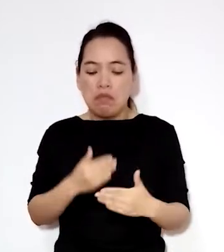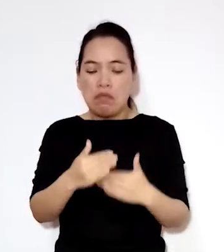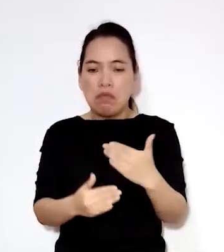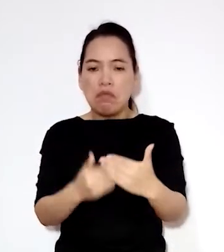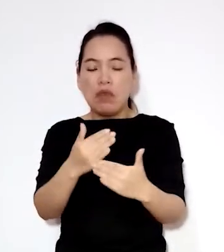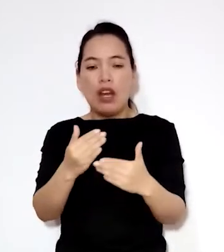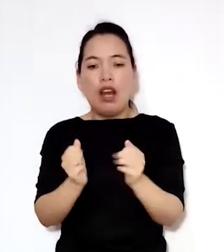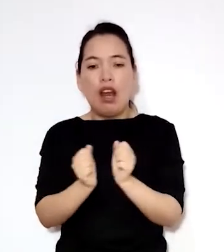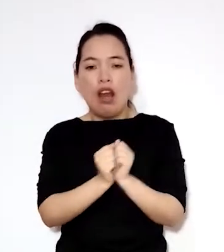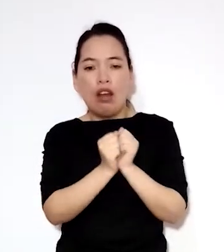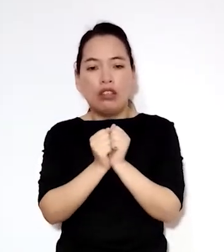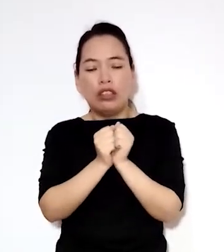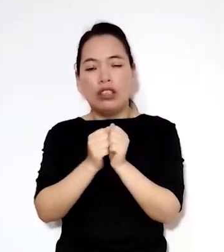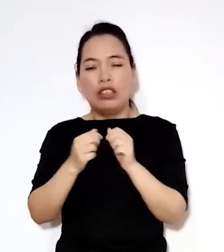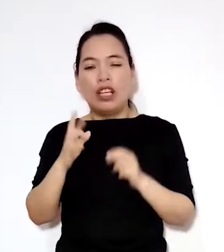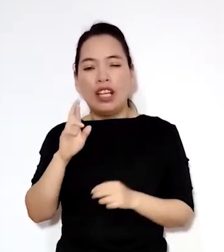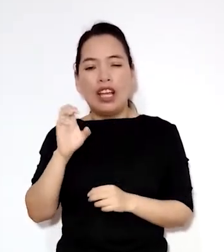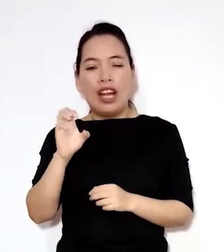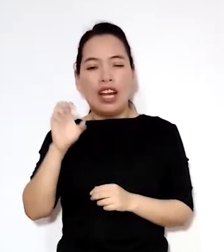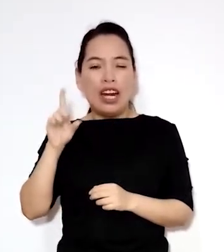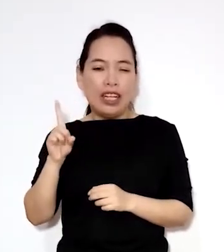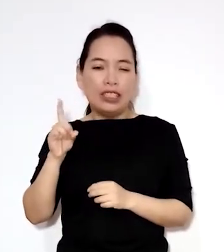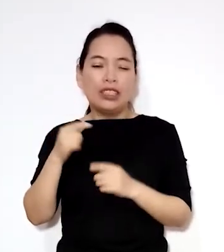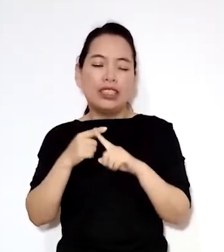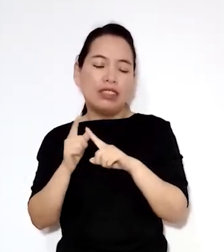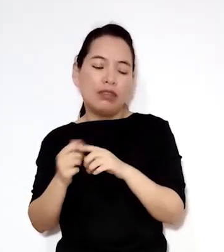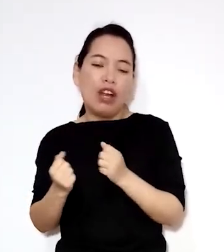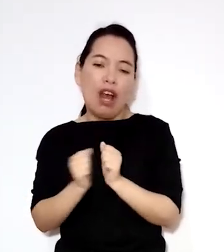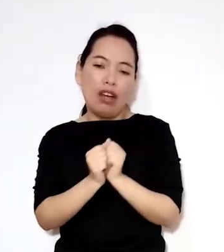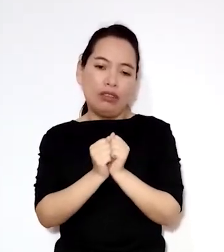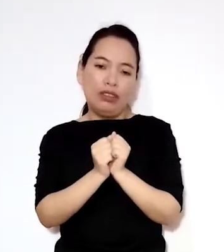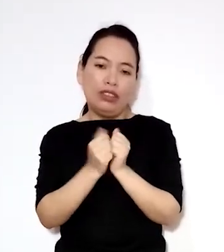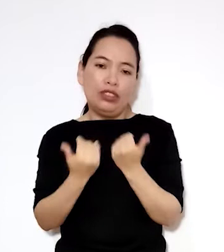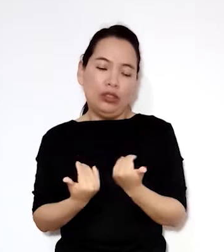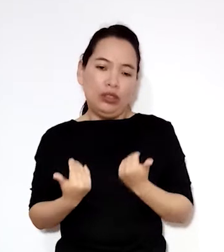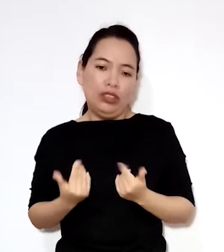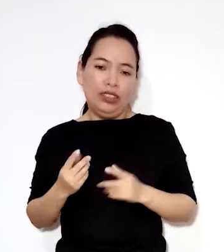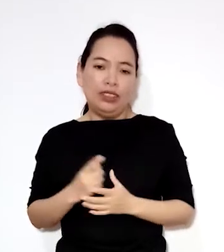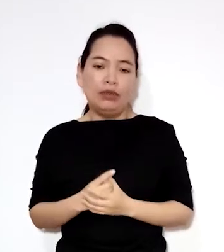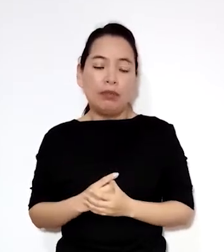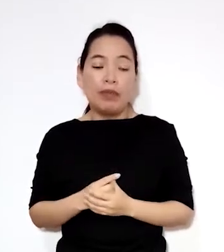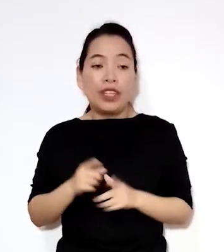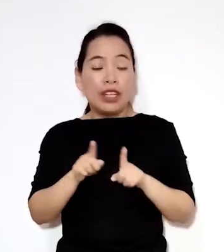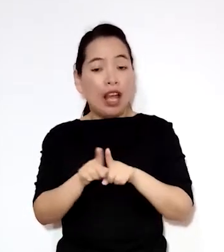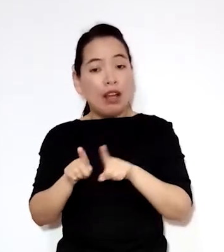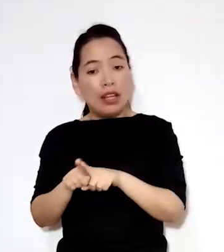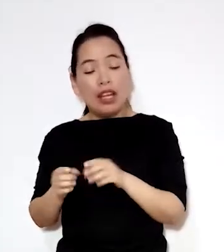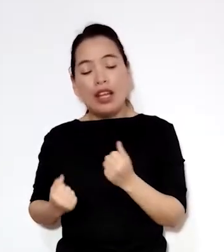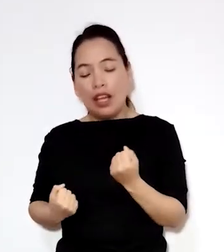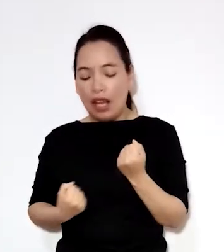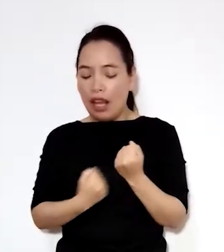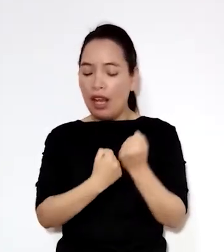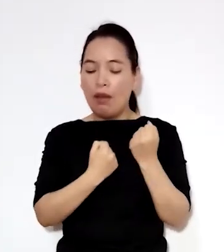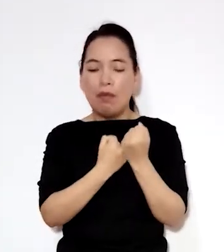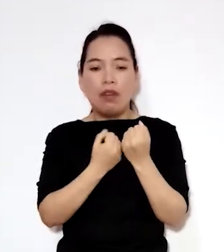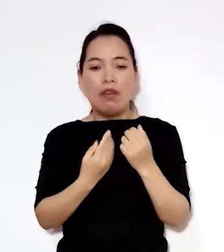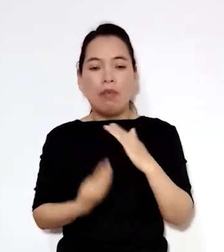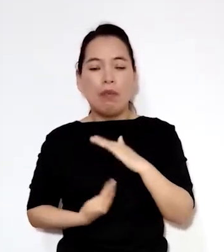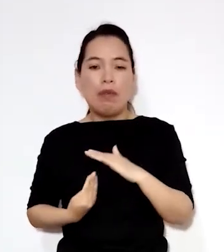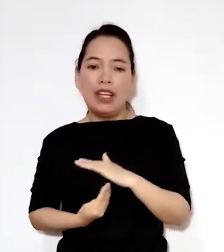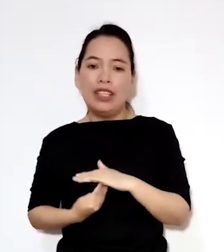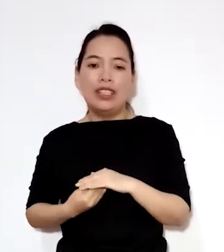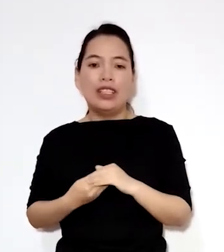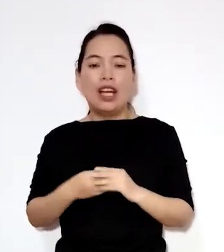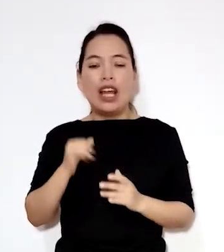caminando junto con estas redes que hoy nos acompañan el día de hoy, y también con apoyos fundamentales como del